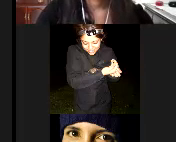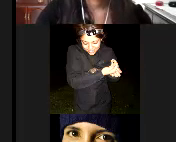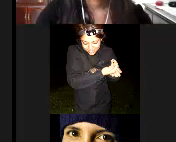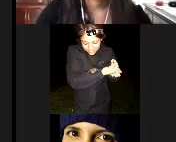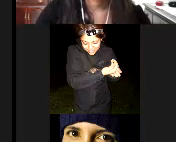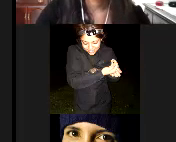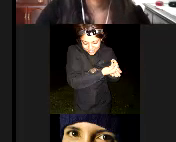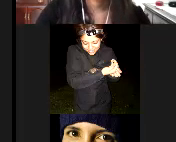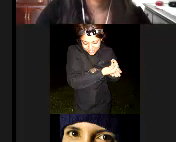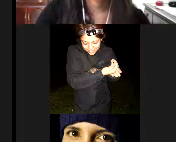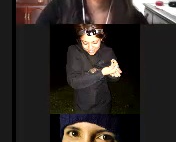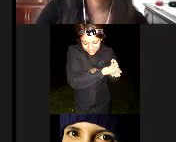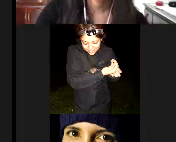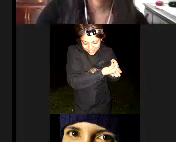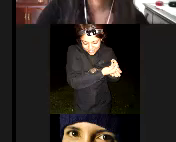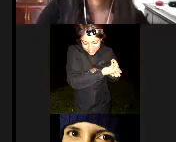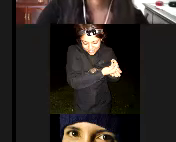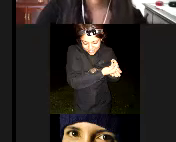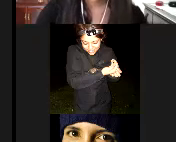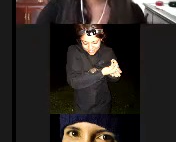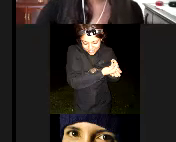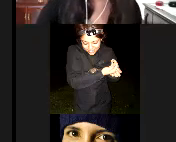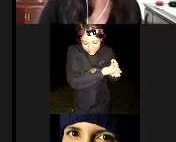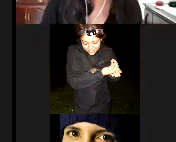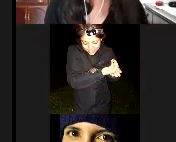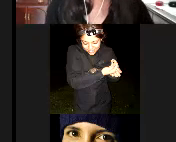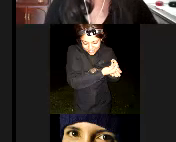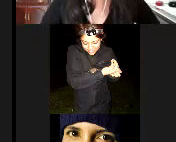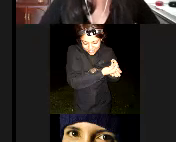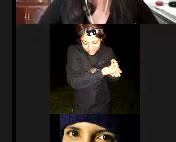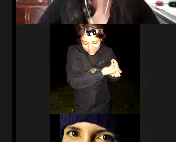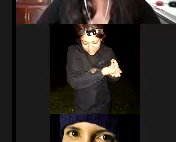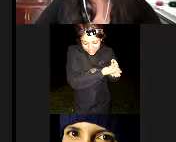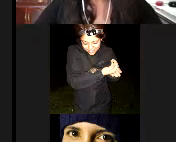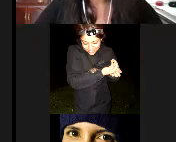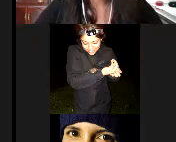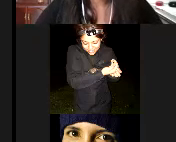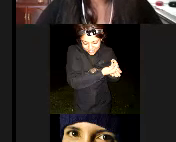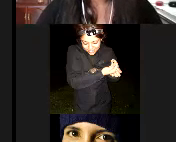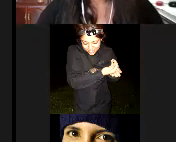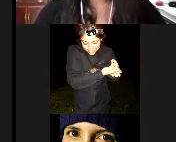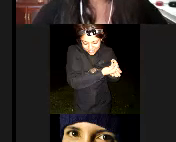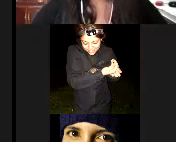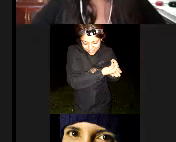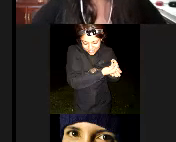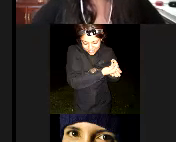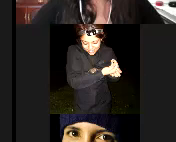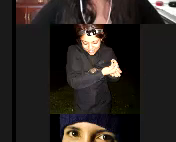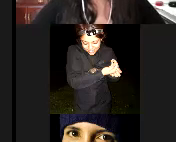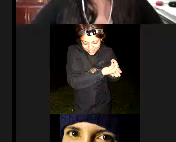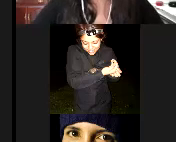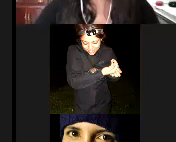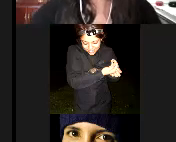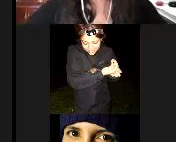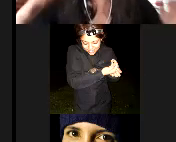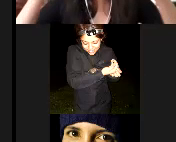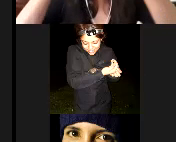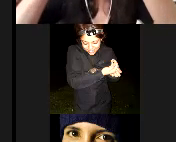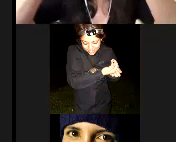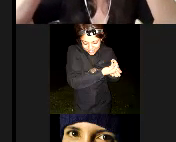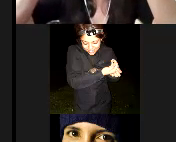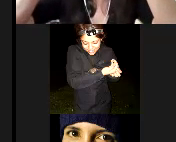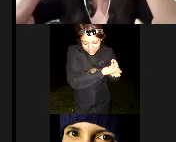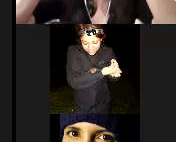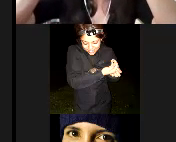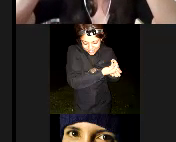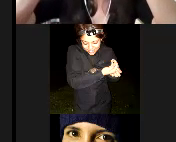está creciendo, ¿verdad? Entonces ya con un orden es más fácil, pongámoslo así. Pero entonces, o sea, yo tampoco